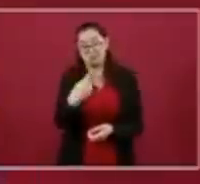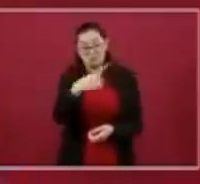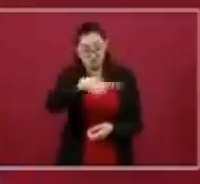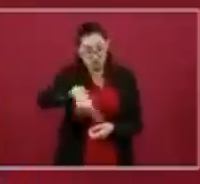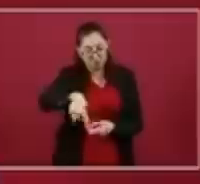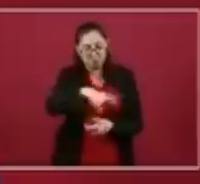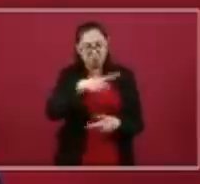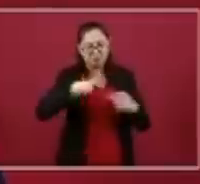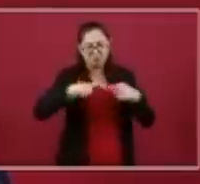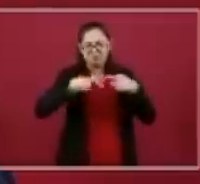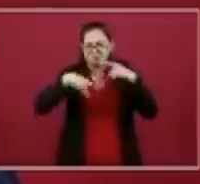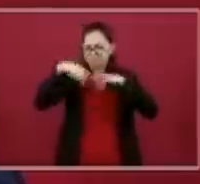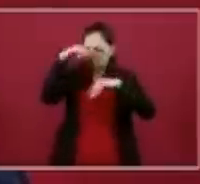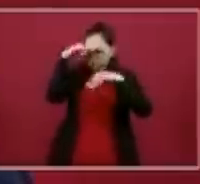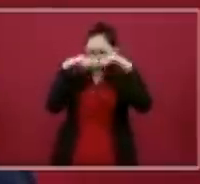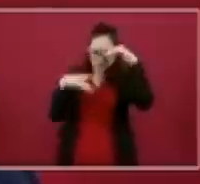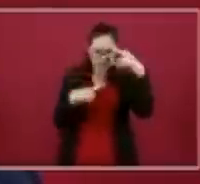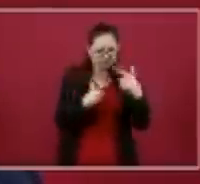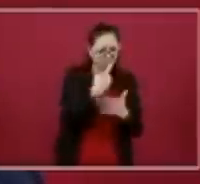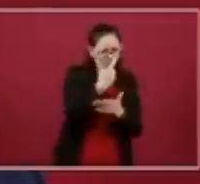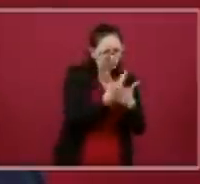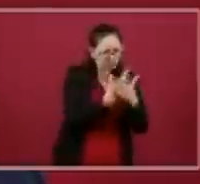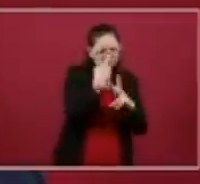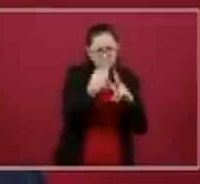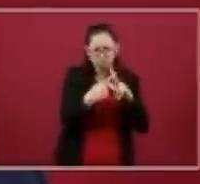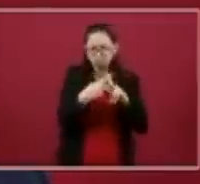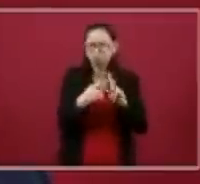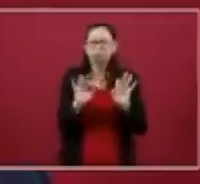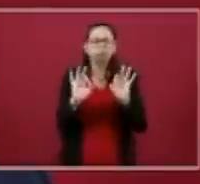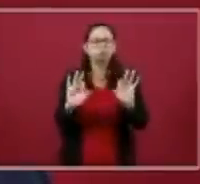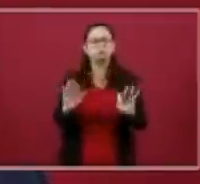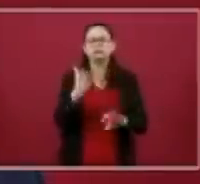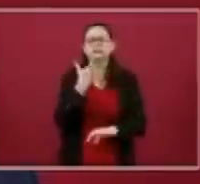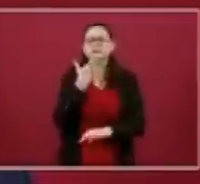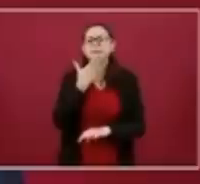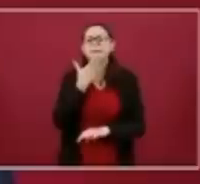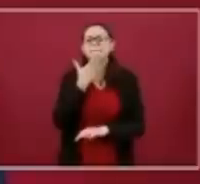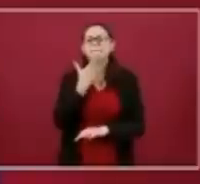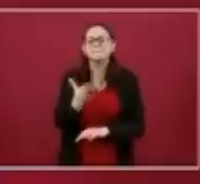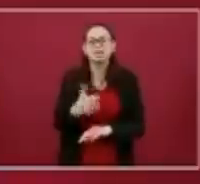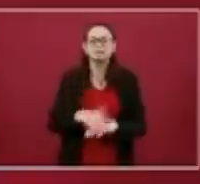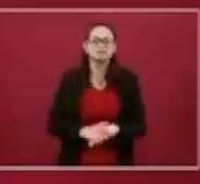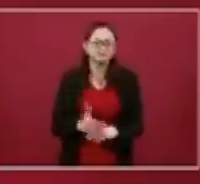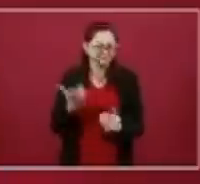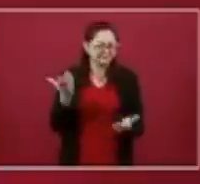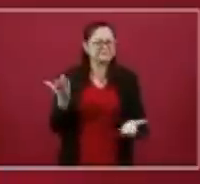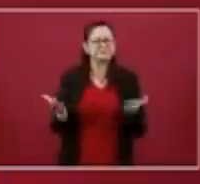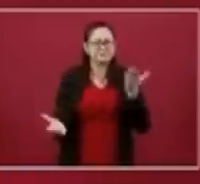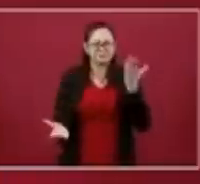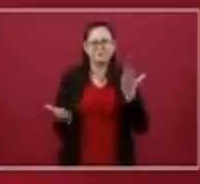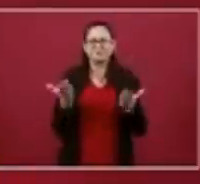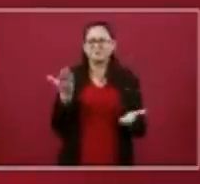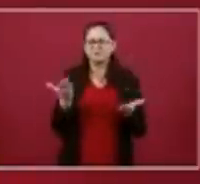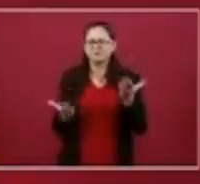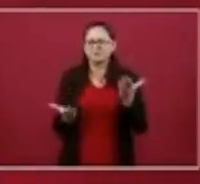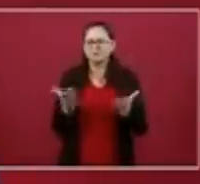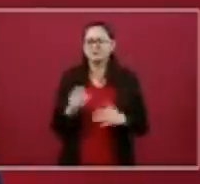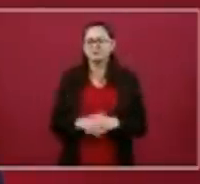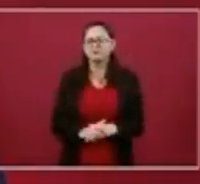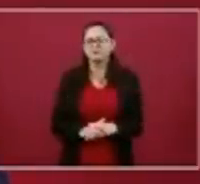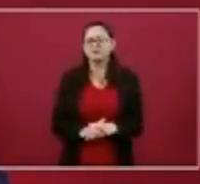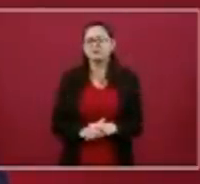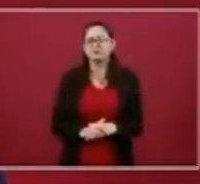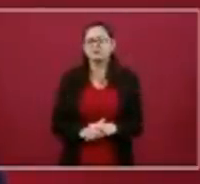están bien las finanzas, que hay equilibrio. De vez en